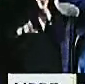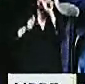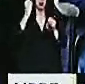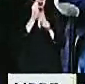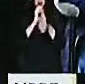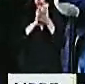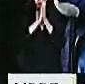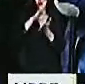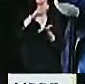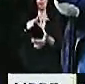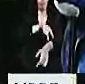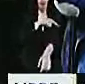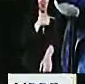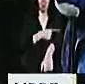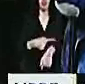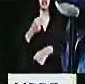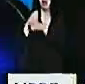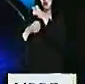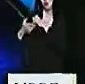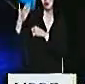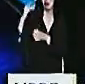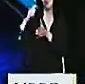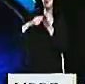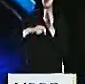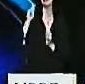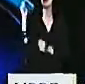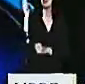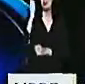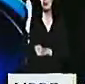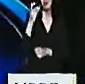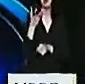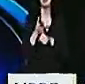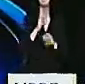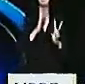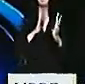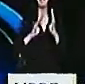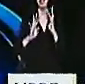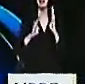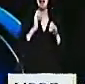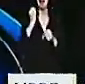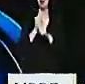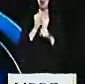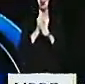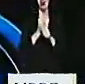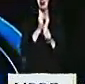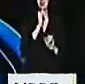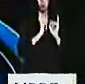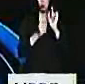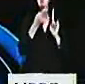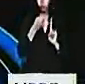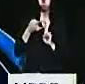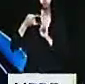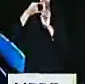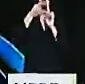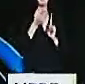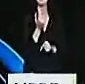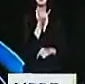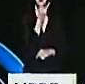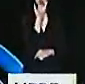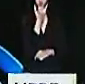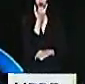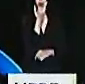país. De hecho, el año pasado, en septiembre aproximadamente, tuvimos una feria laboral virtual completamente en YouTube,